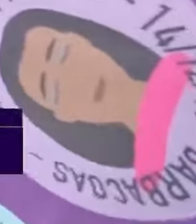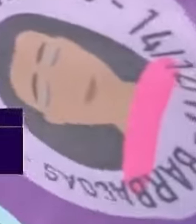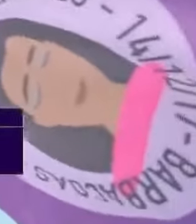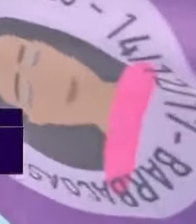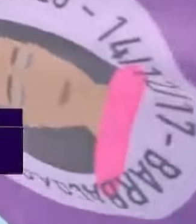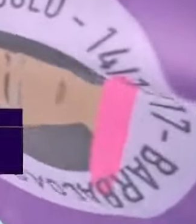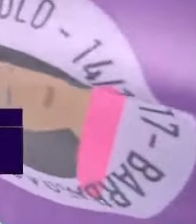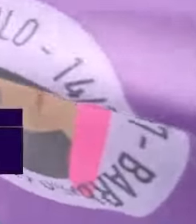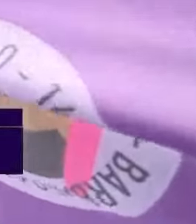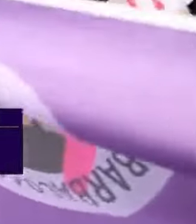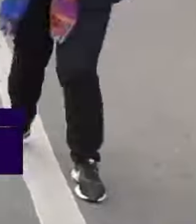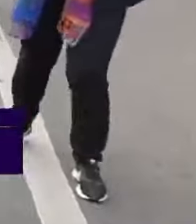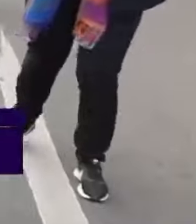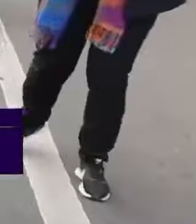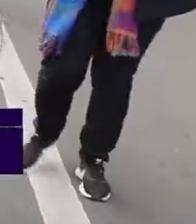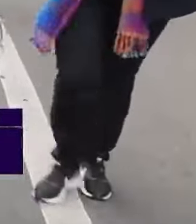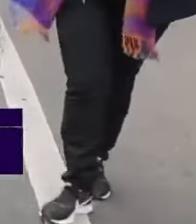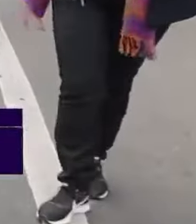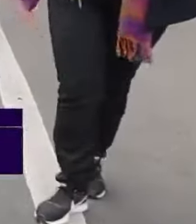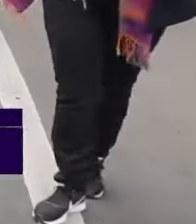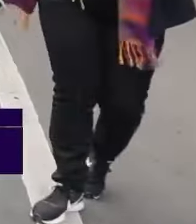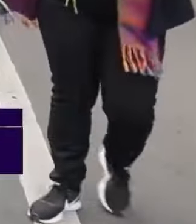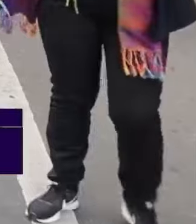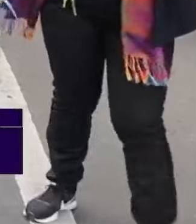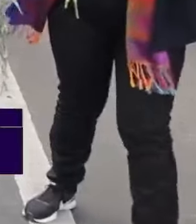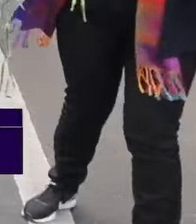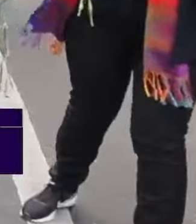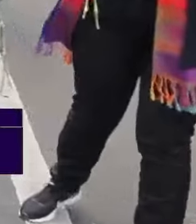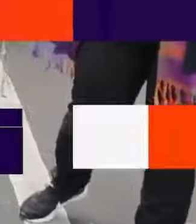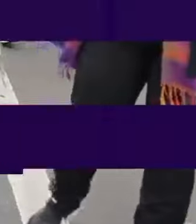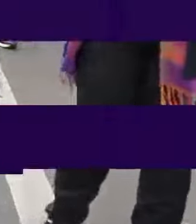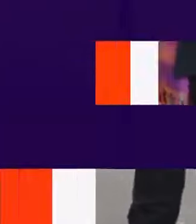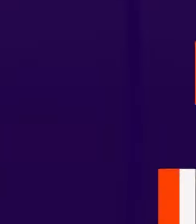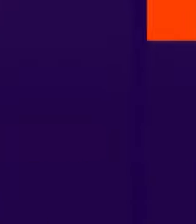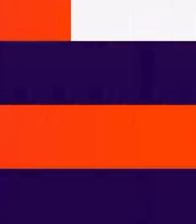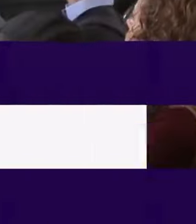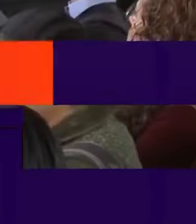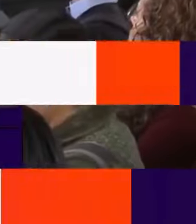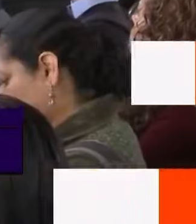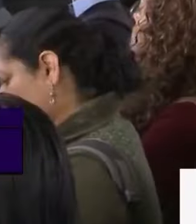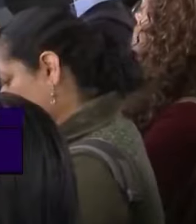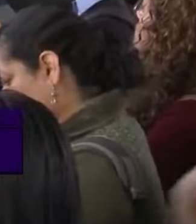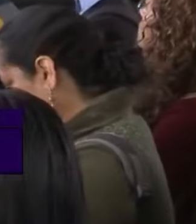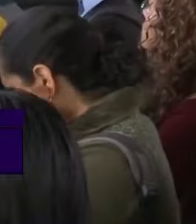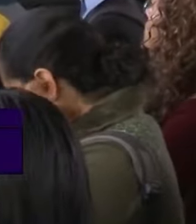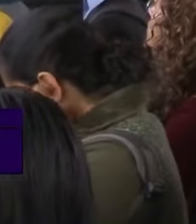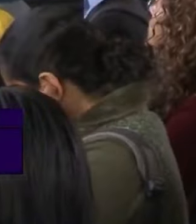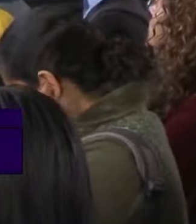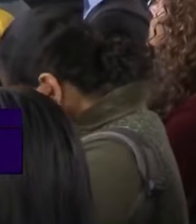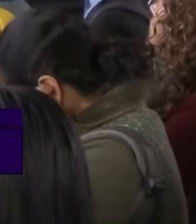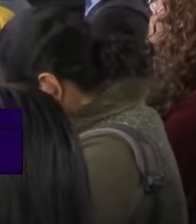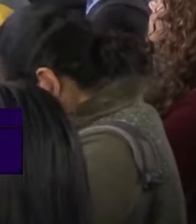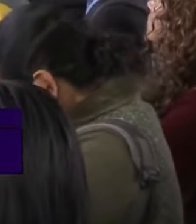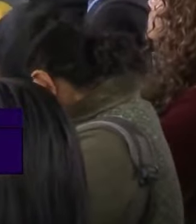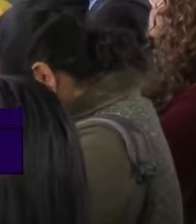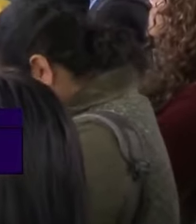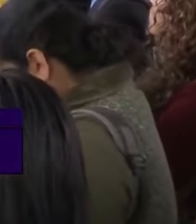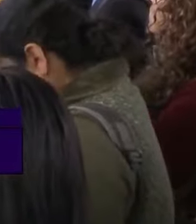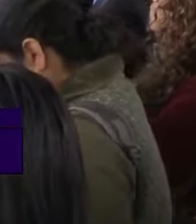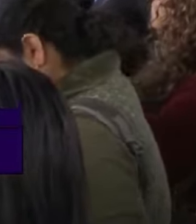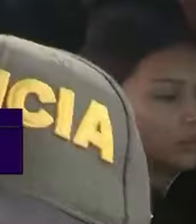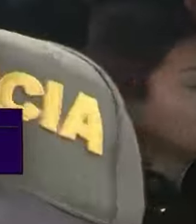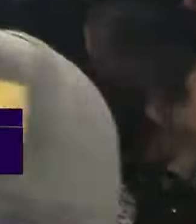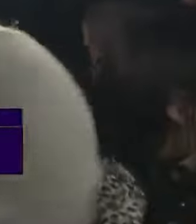la información que debe tener en cuenta sobre esta convocatoria. El 80,4% de las